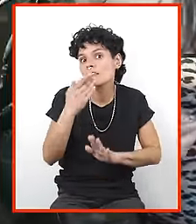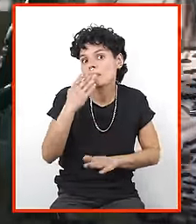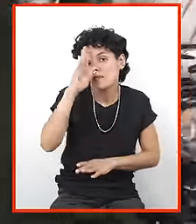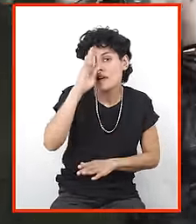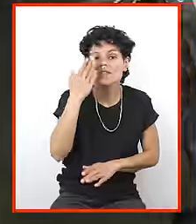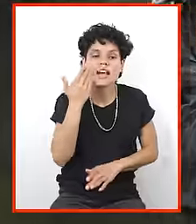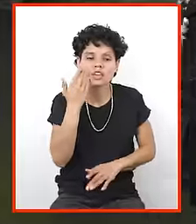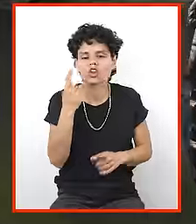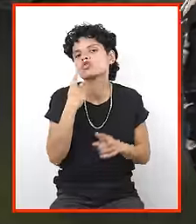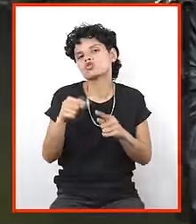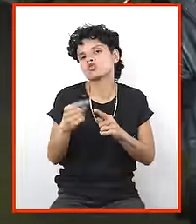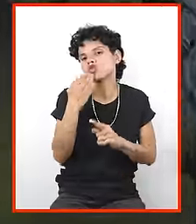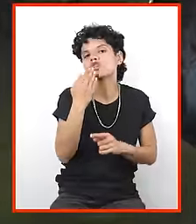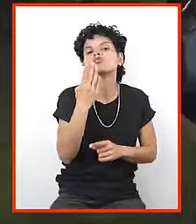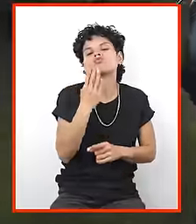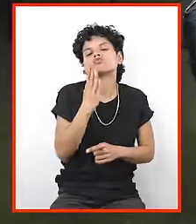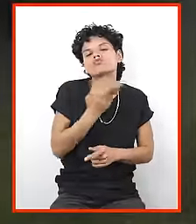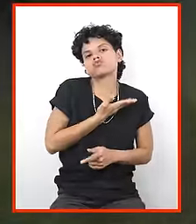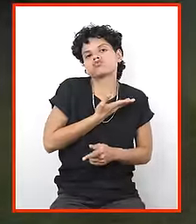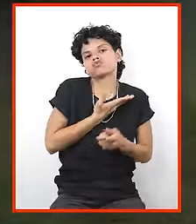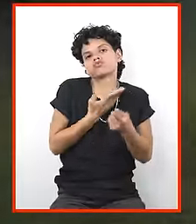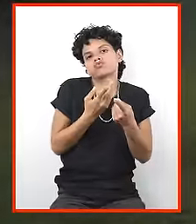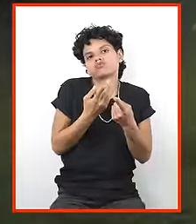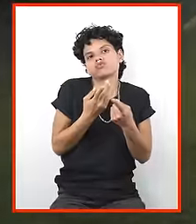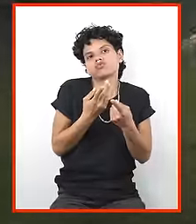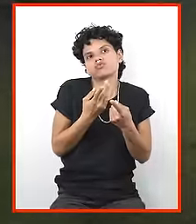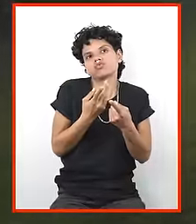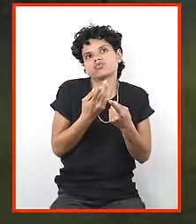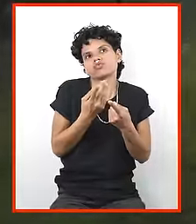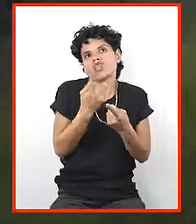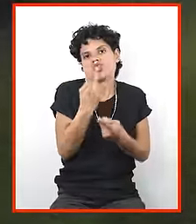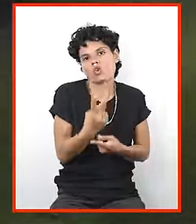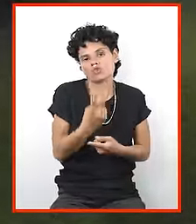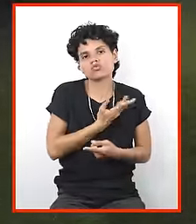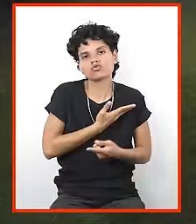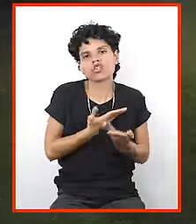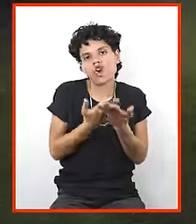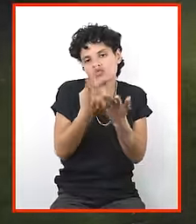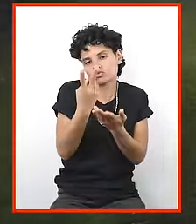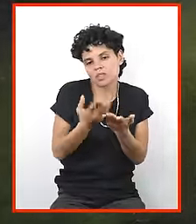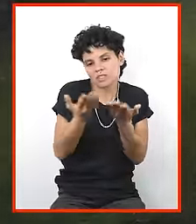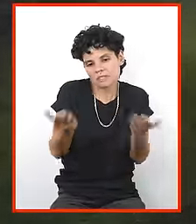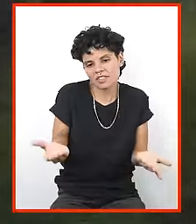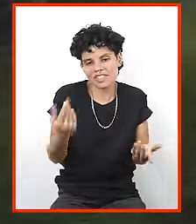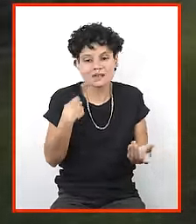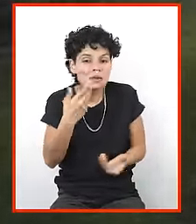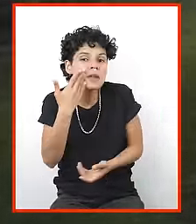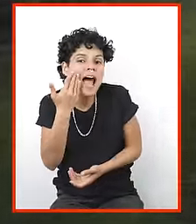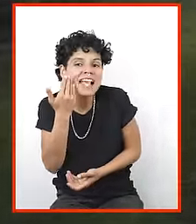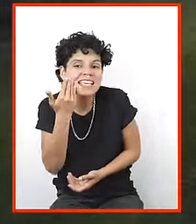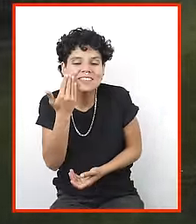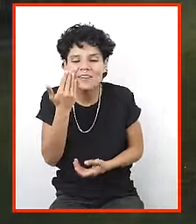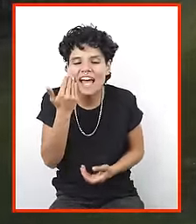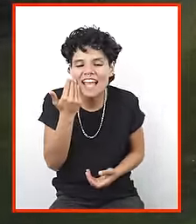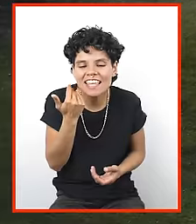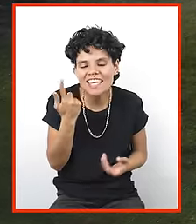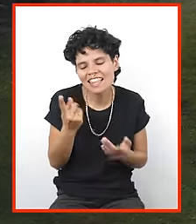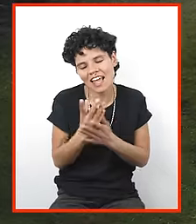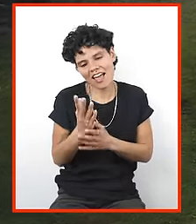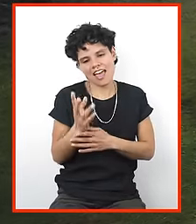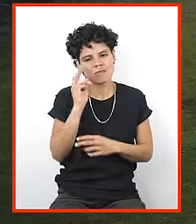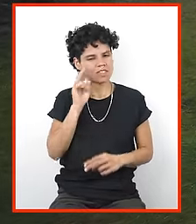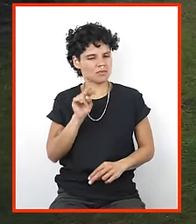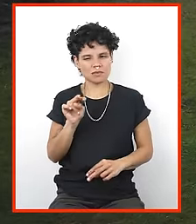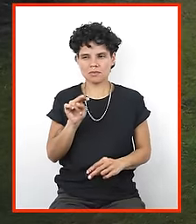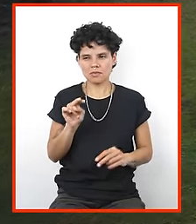quitar la blanquita, que yo también soy blanqui. Traje dos igual, así que si blanqui, no le doy uno. Mira, a ven a conocer a... ¡Blanqui! A Gulliver, ven. Mira. La